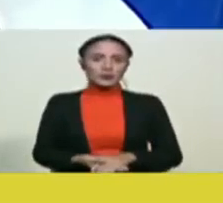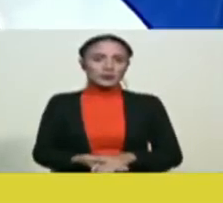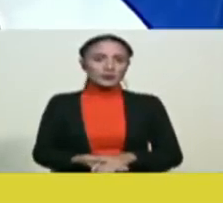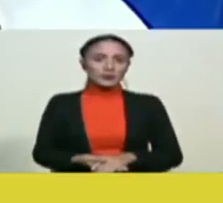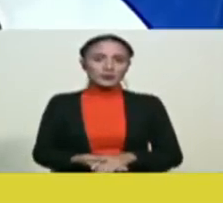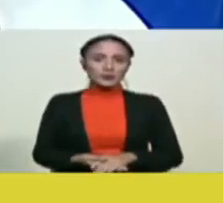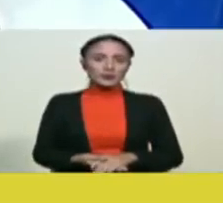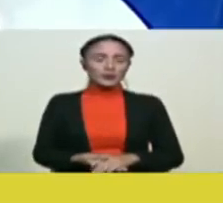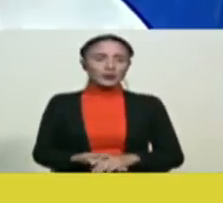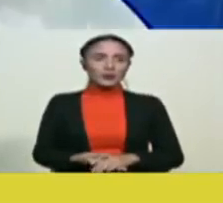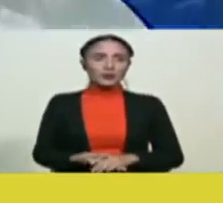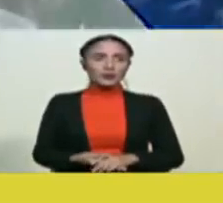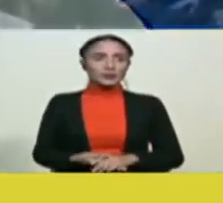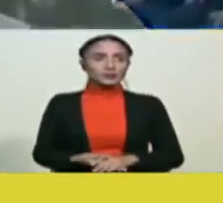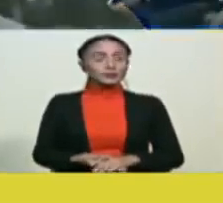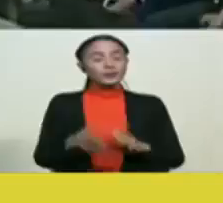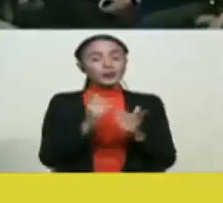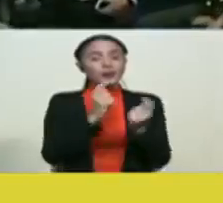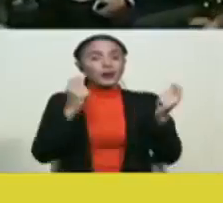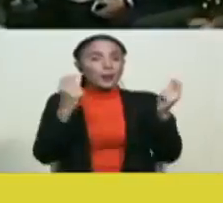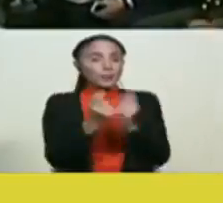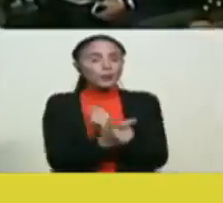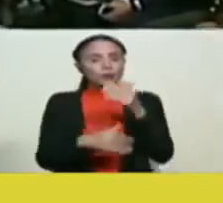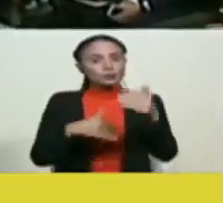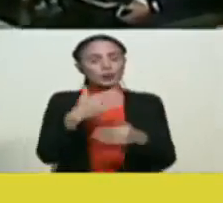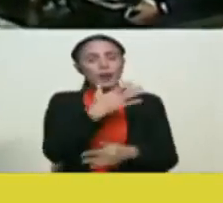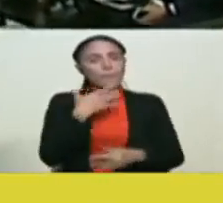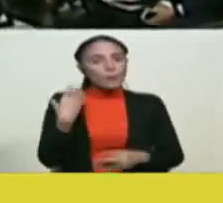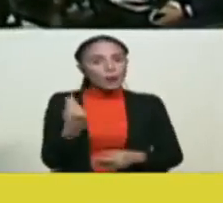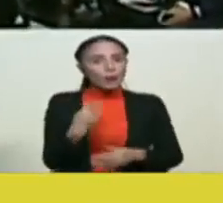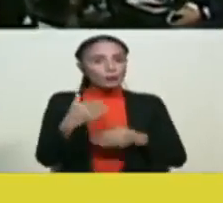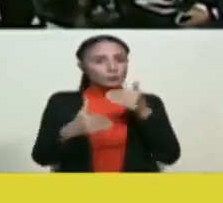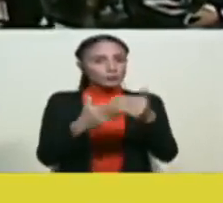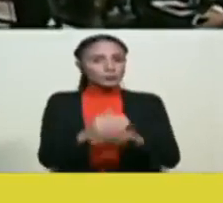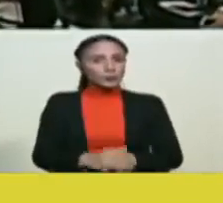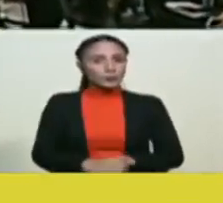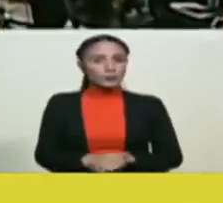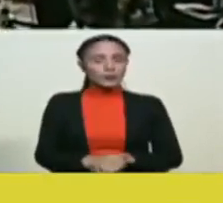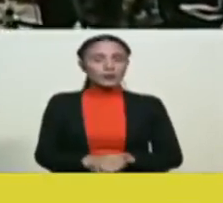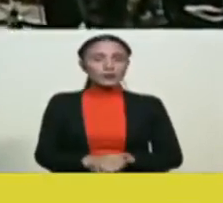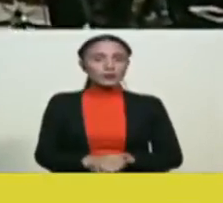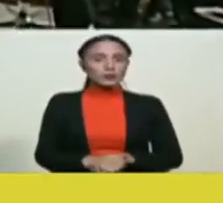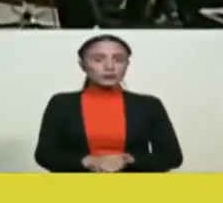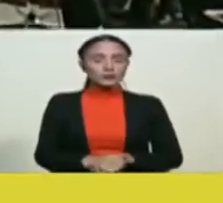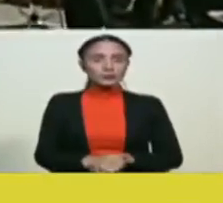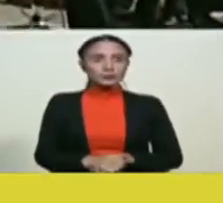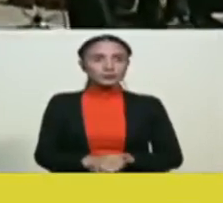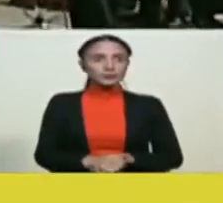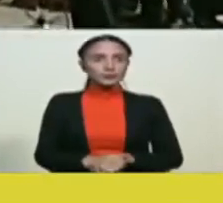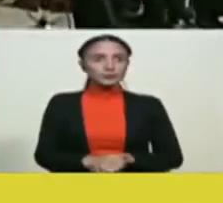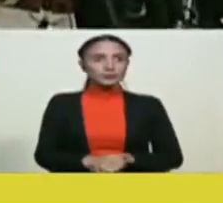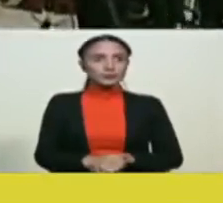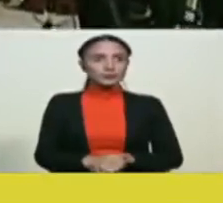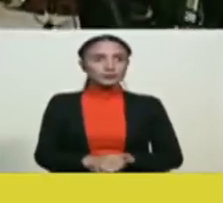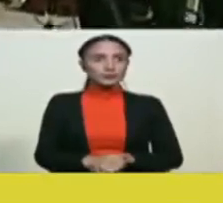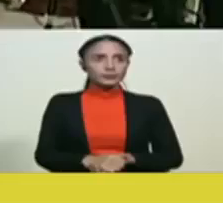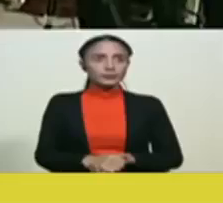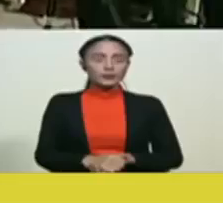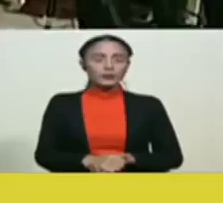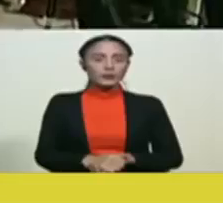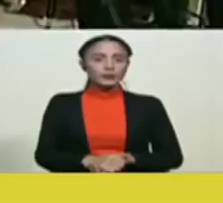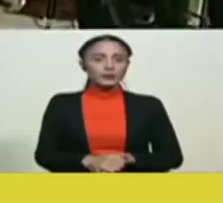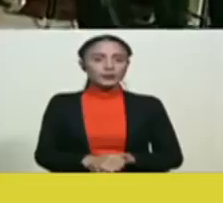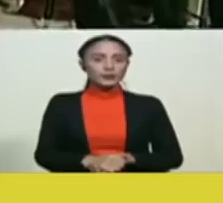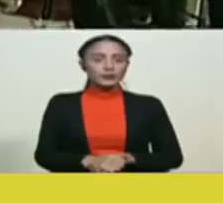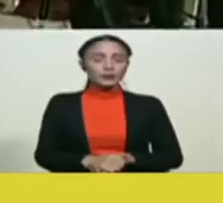consolidar renovar mejorar ampliar primera línea y una segunda línea